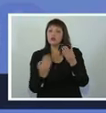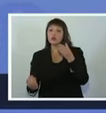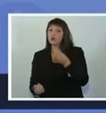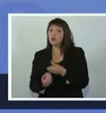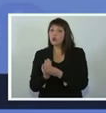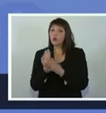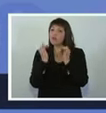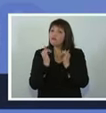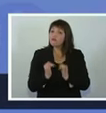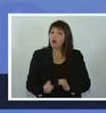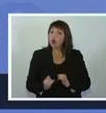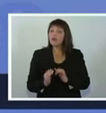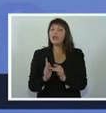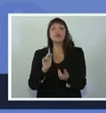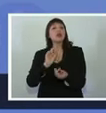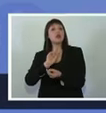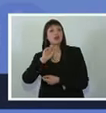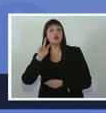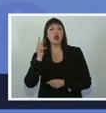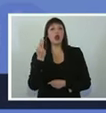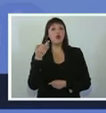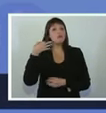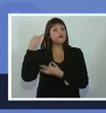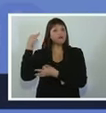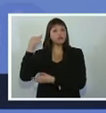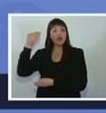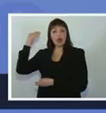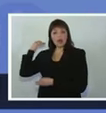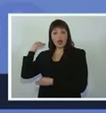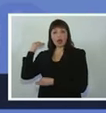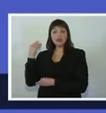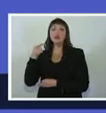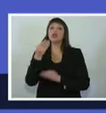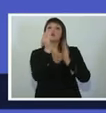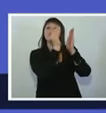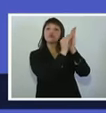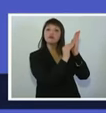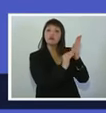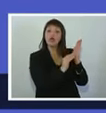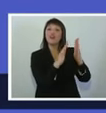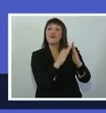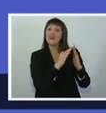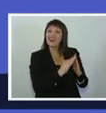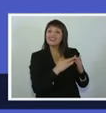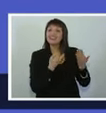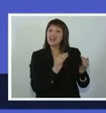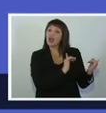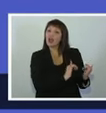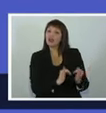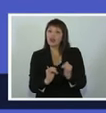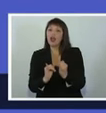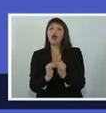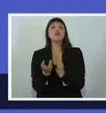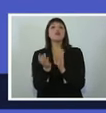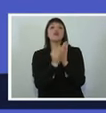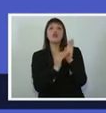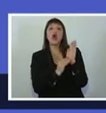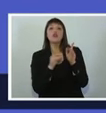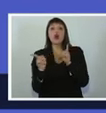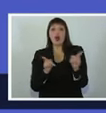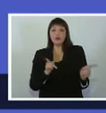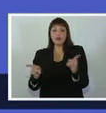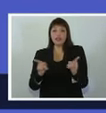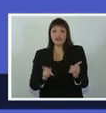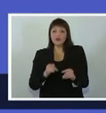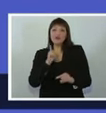se consideren las variaciones negativas que puedan influir en su caracterización socioeconómica durante todo el proceso. Una